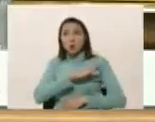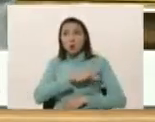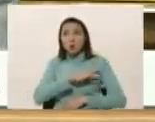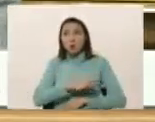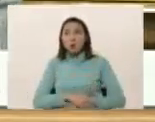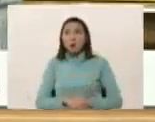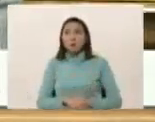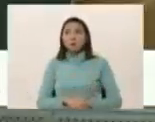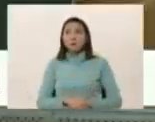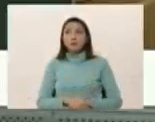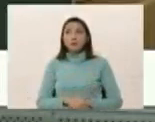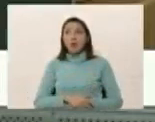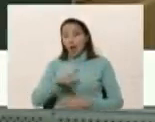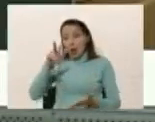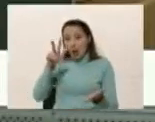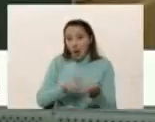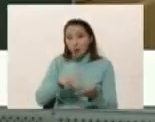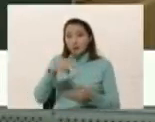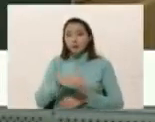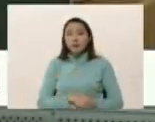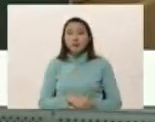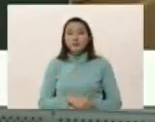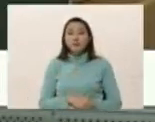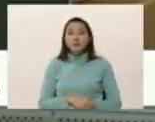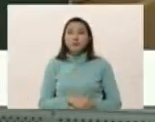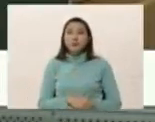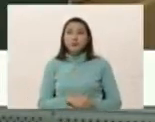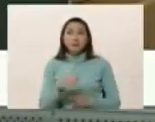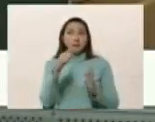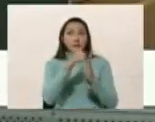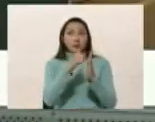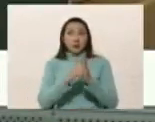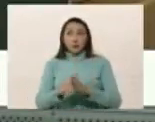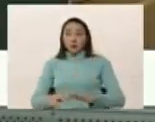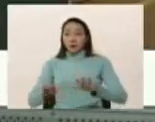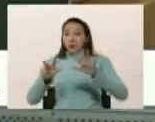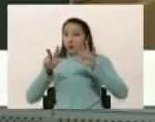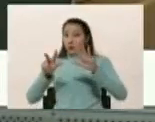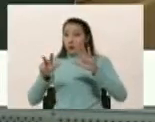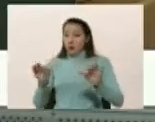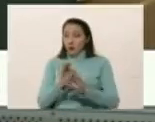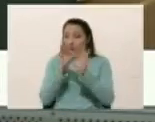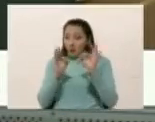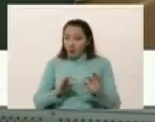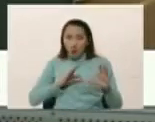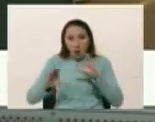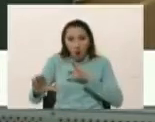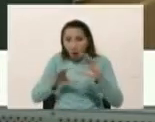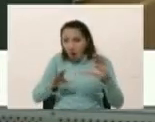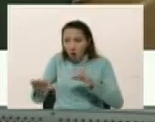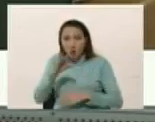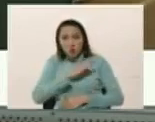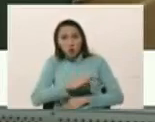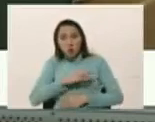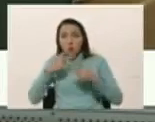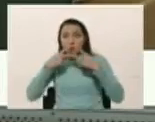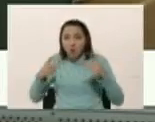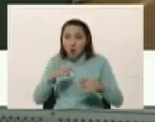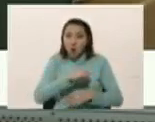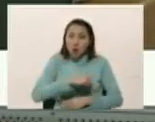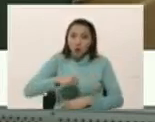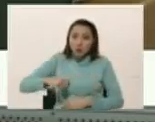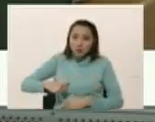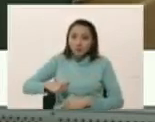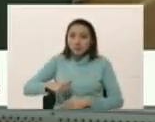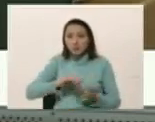igrafo aprobado 7 artículo 8 los medios de comunicación social públicos privados y